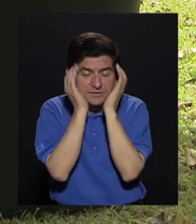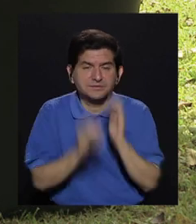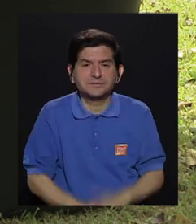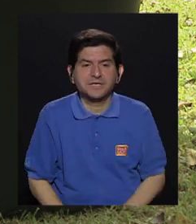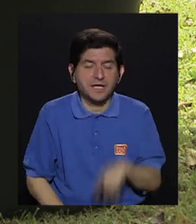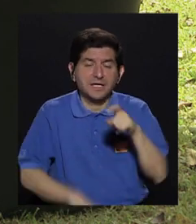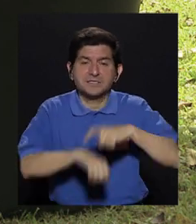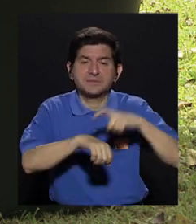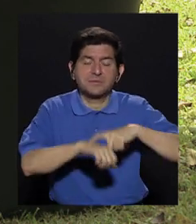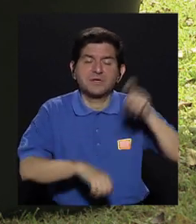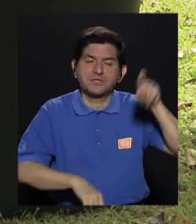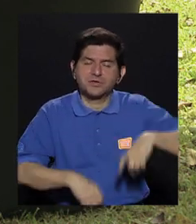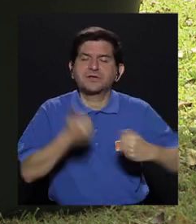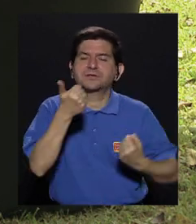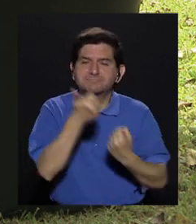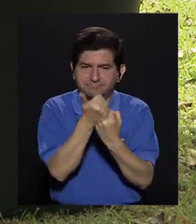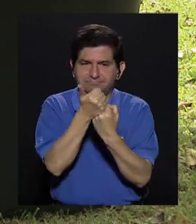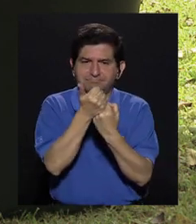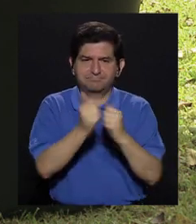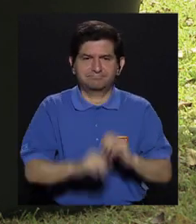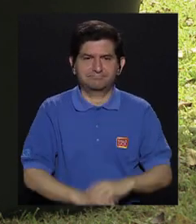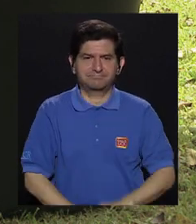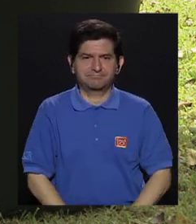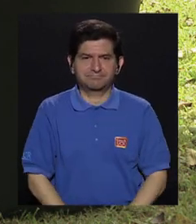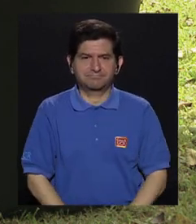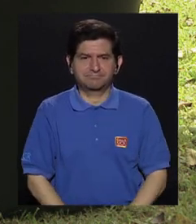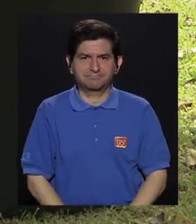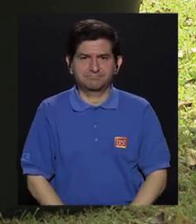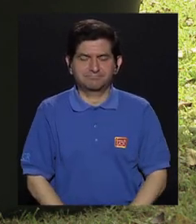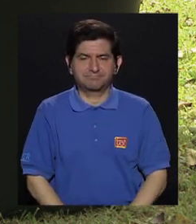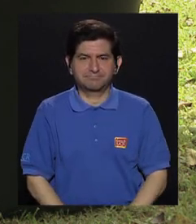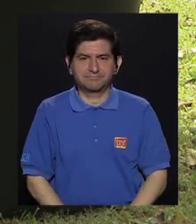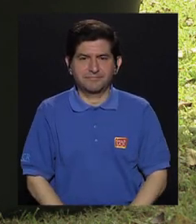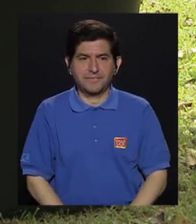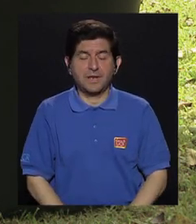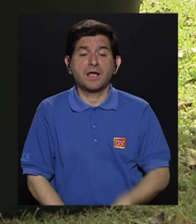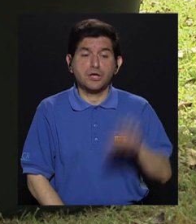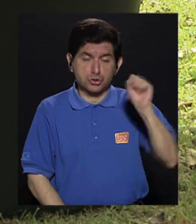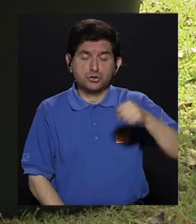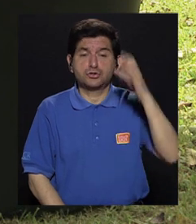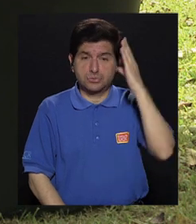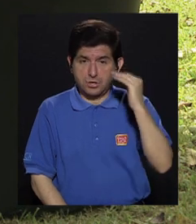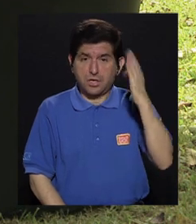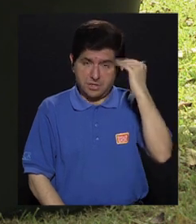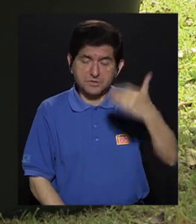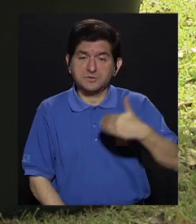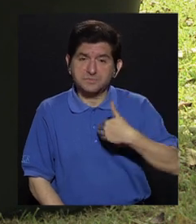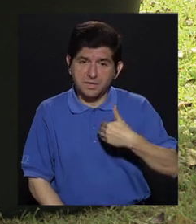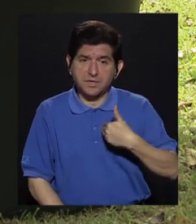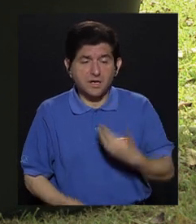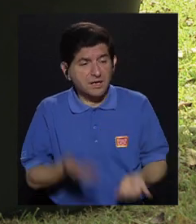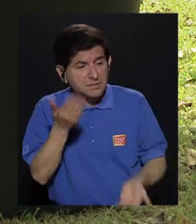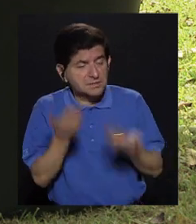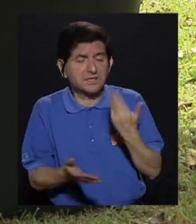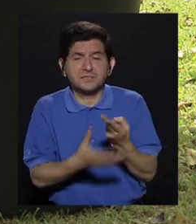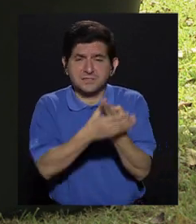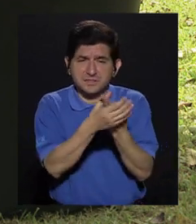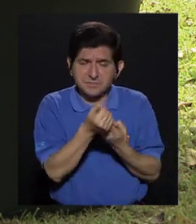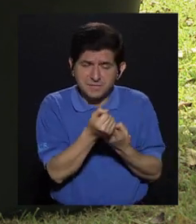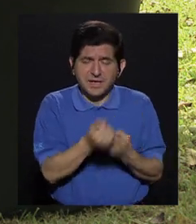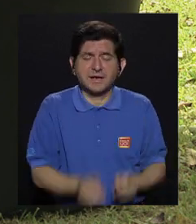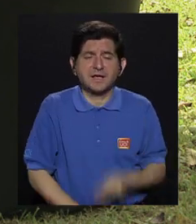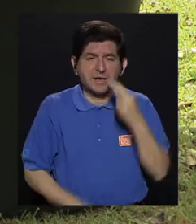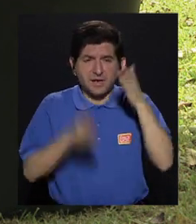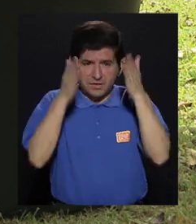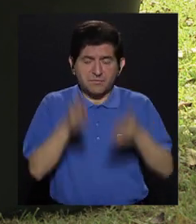ansiedad, pues que más bien sean un apoyo al respecto. Y si tenemos experiencias con, digamos,